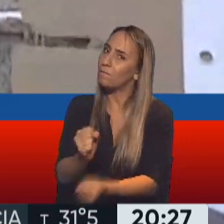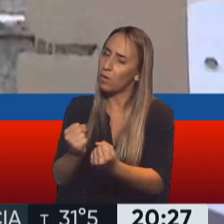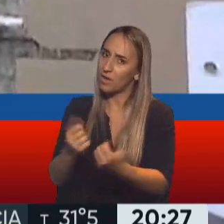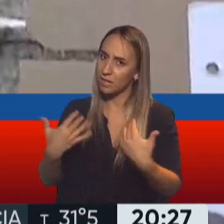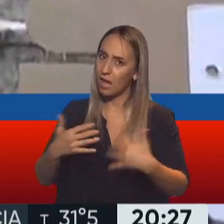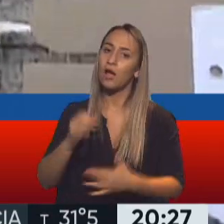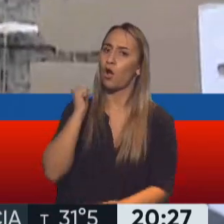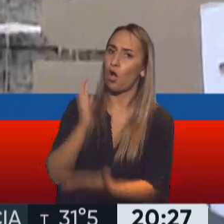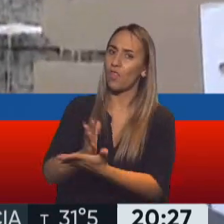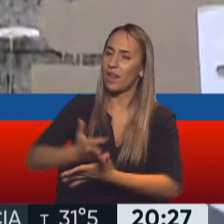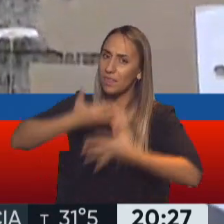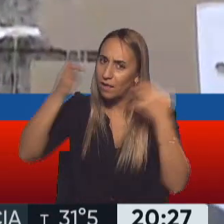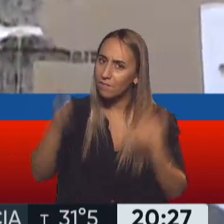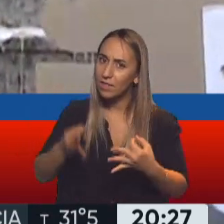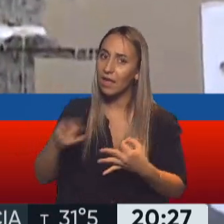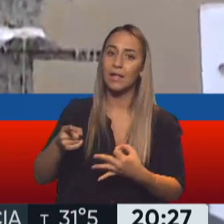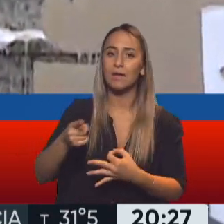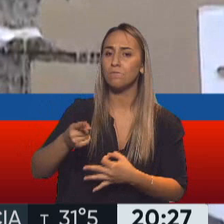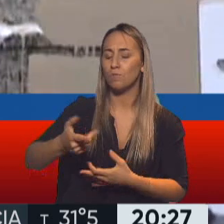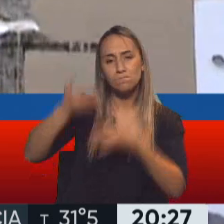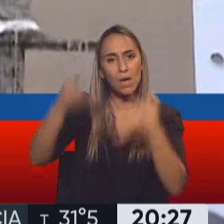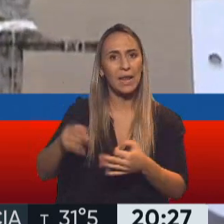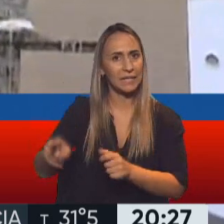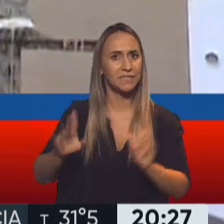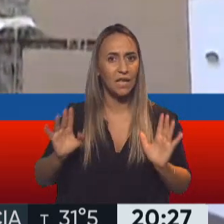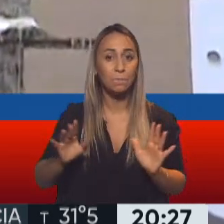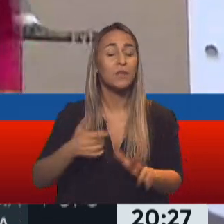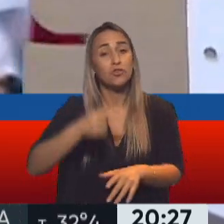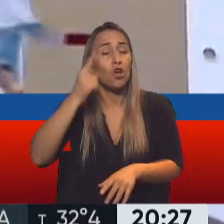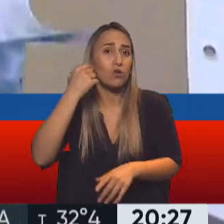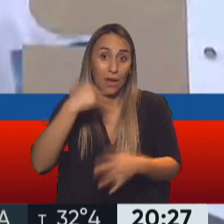Una condena realmente que realmente se merezca la condena que tienen que... No sé si existe